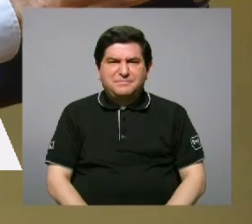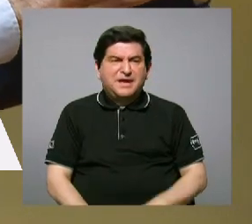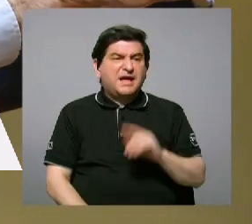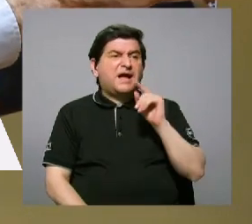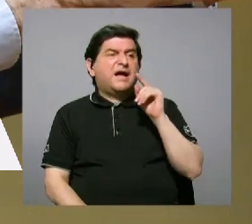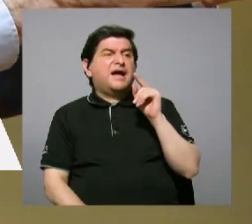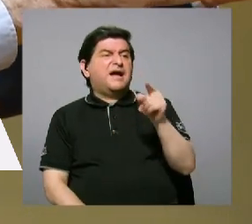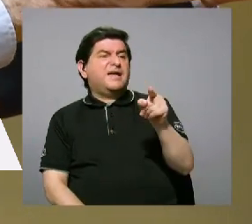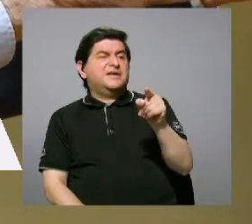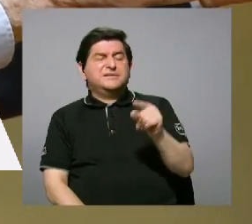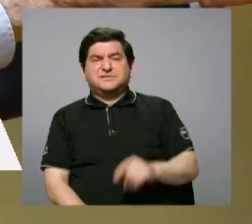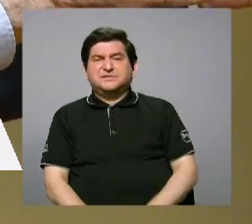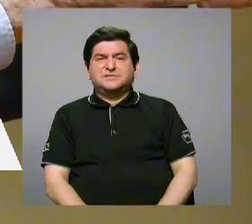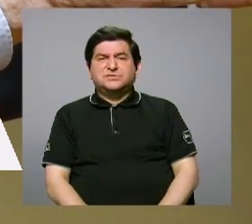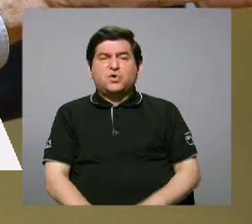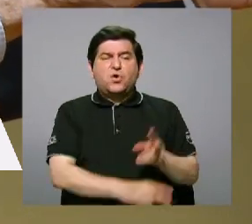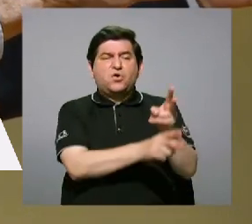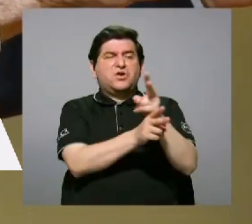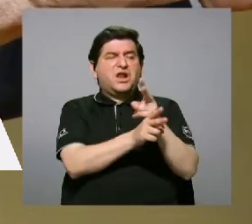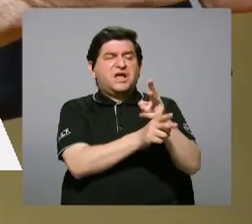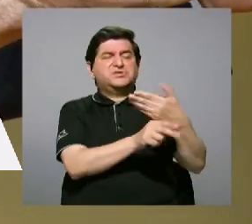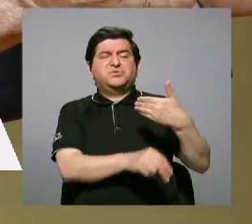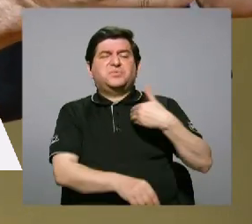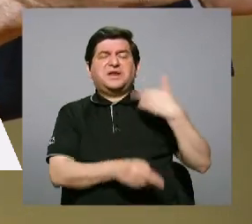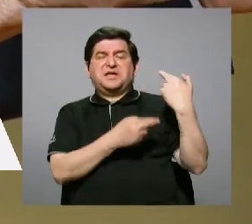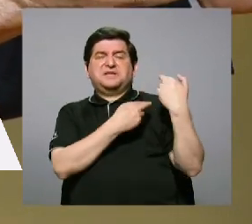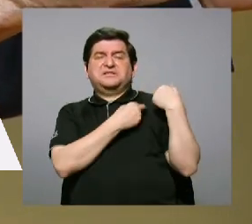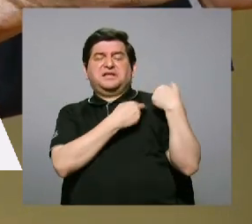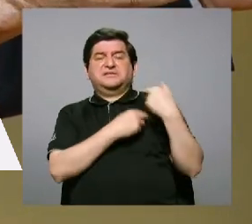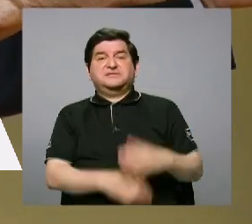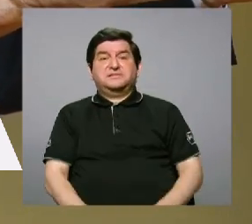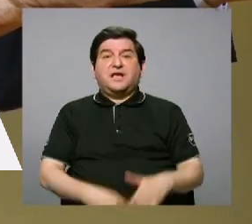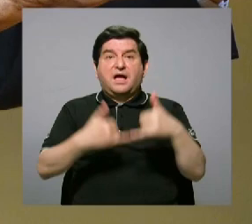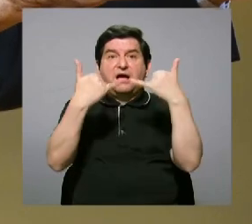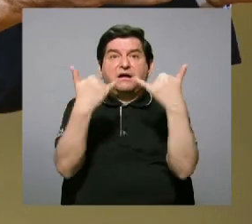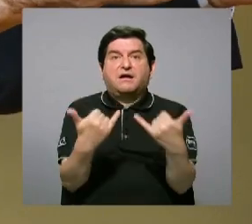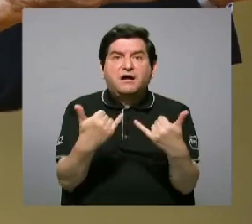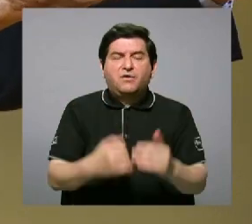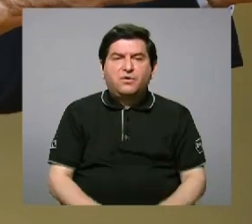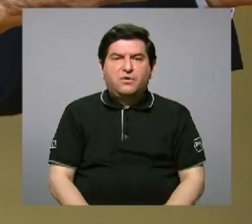las superintendencias. Y además las superintendencias ahora que viven